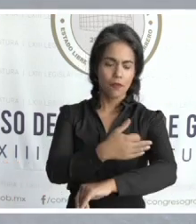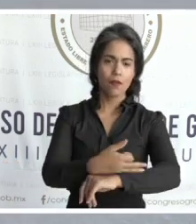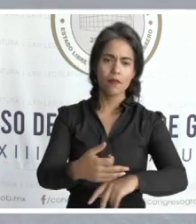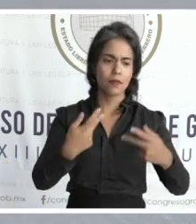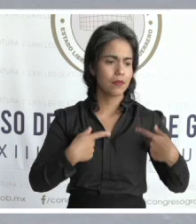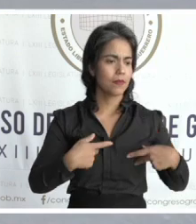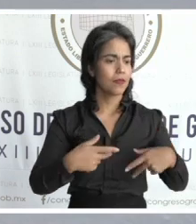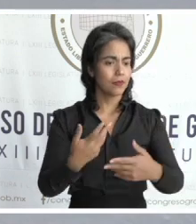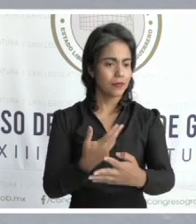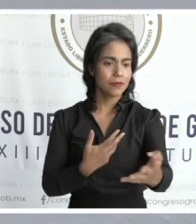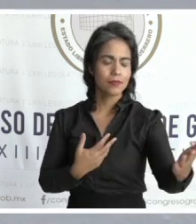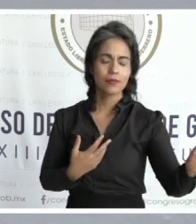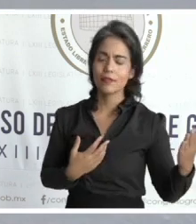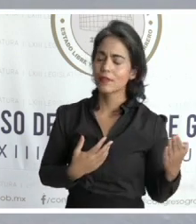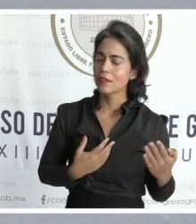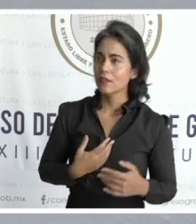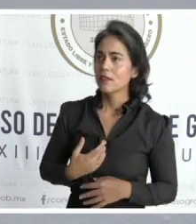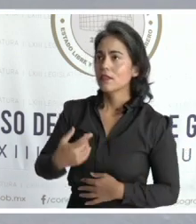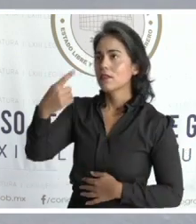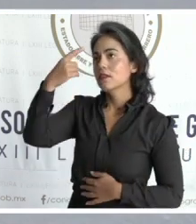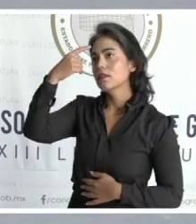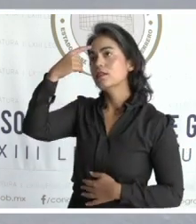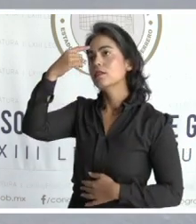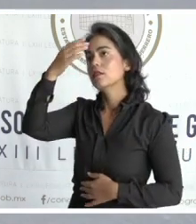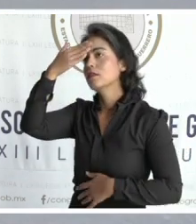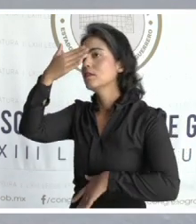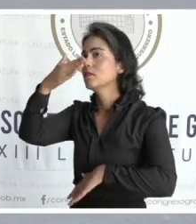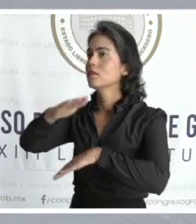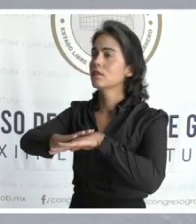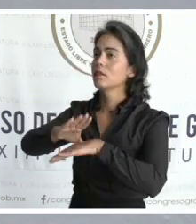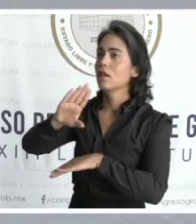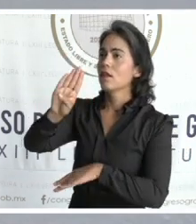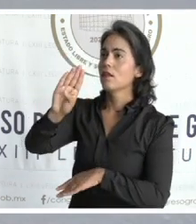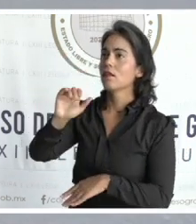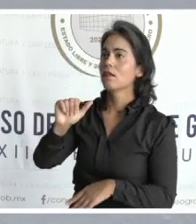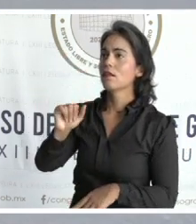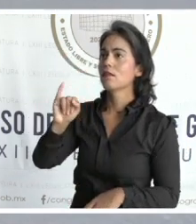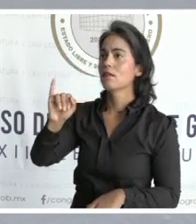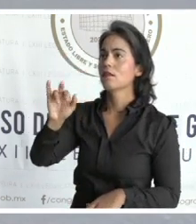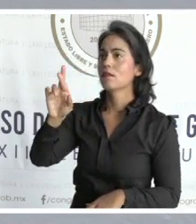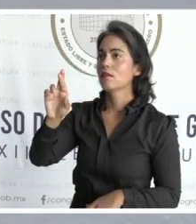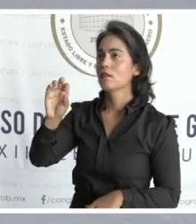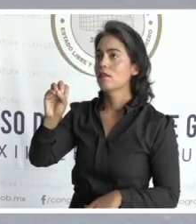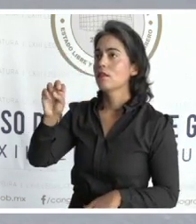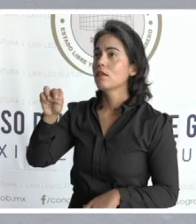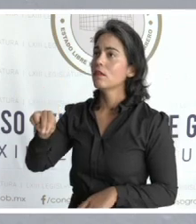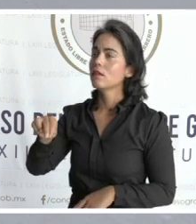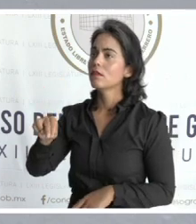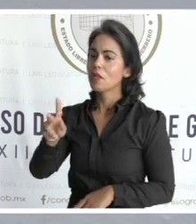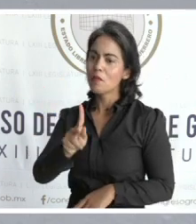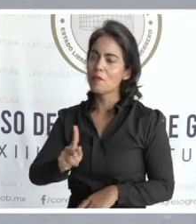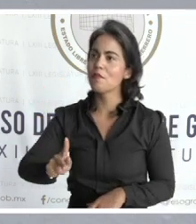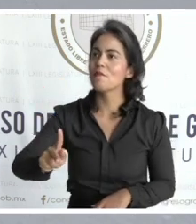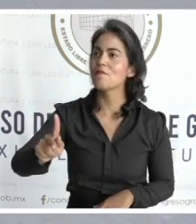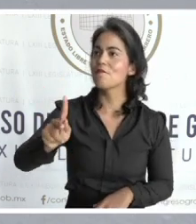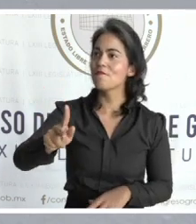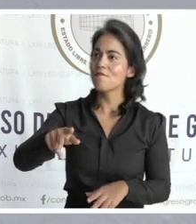esa sonrisa plena, sus bellos ojos brillantes cuando cabalgaba por las calles del pueblo.